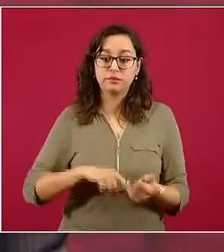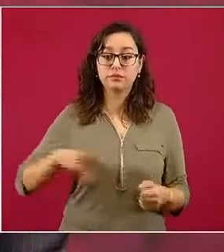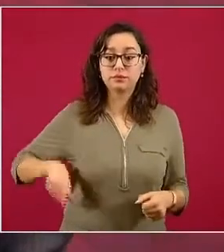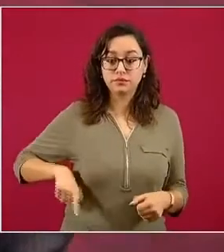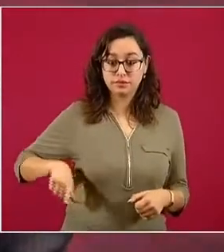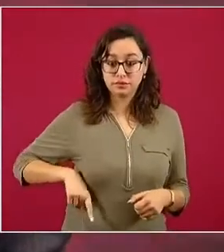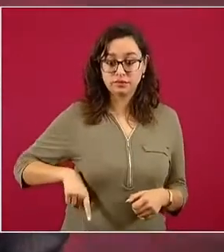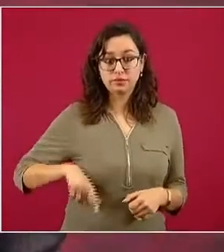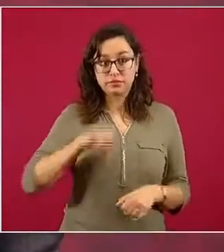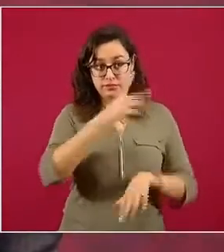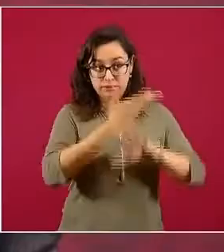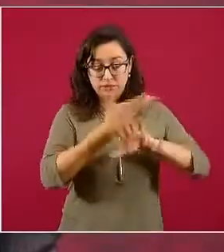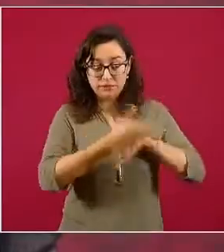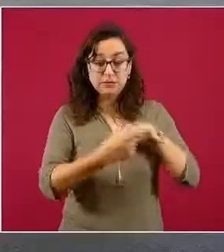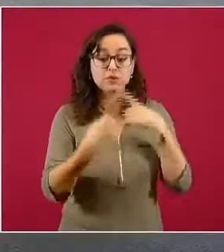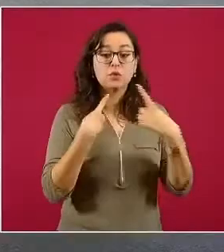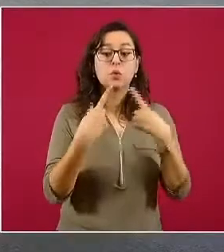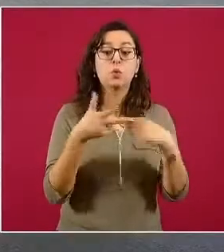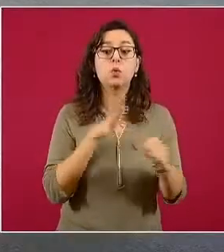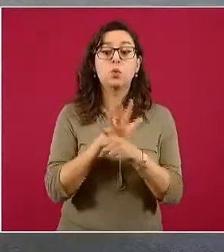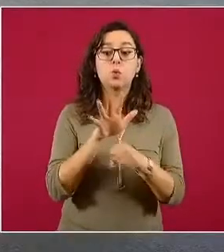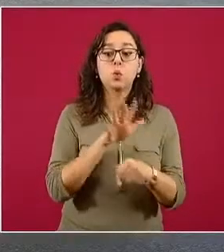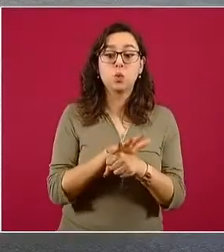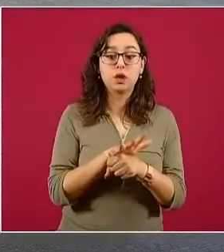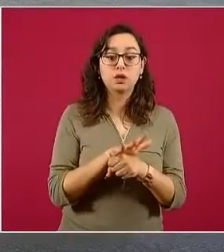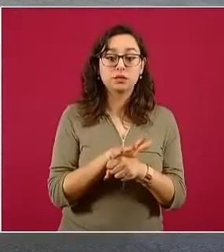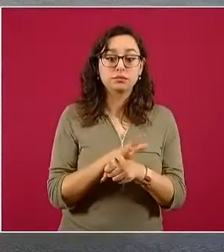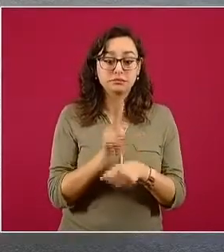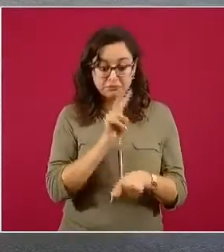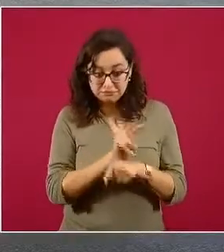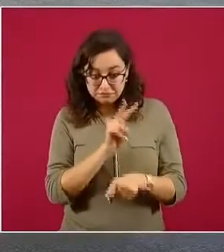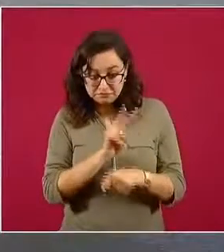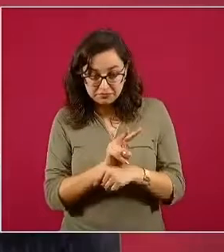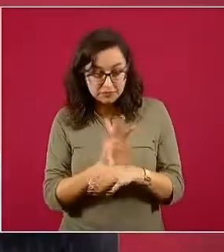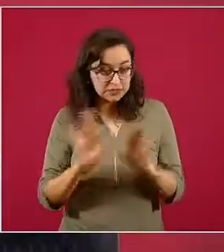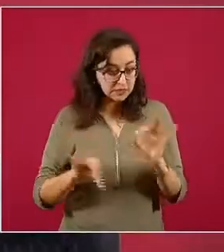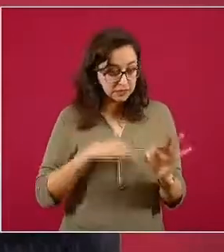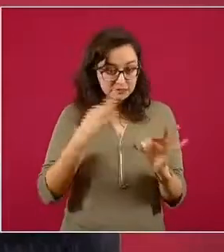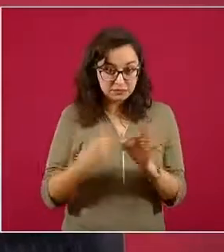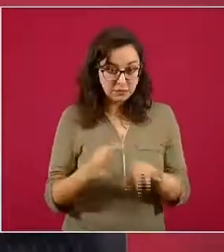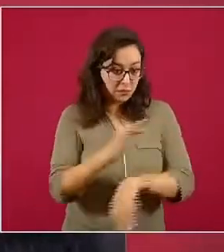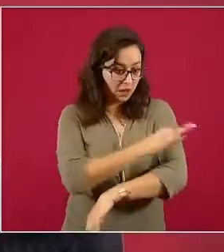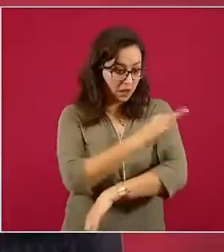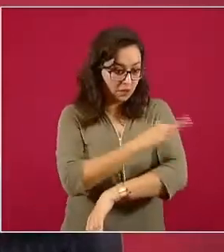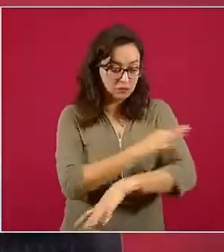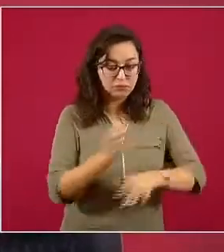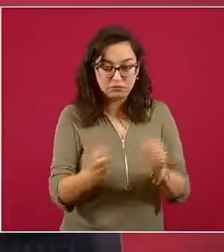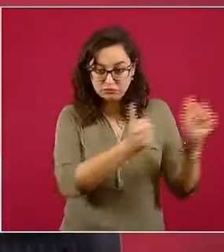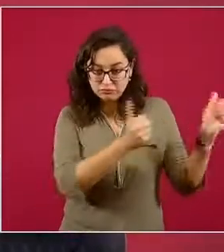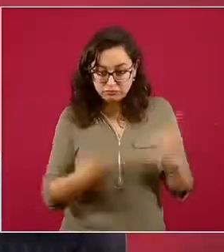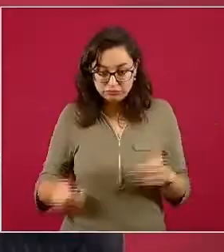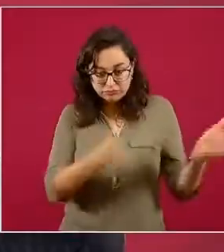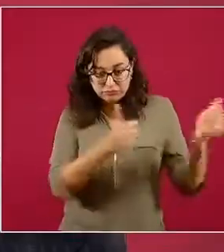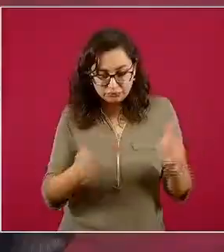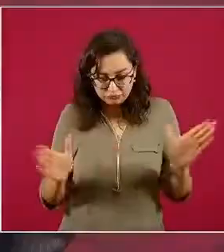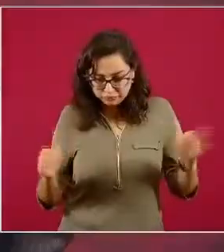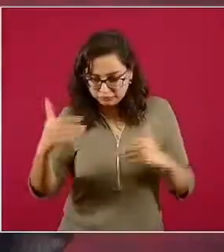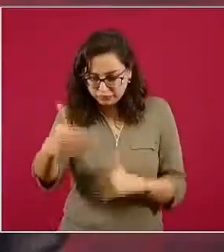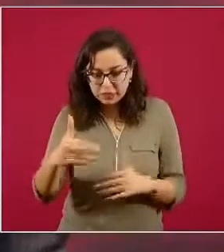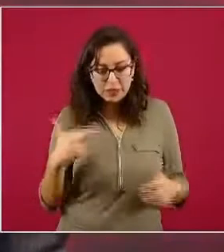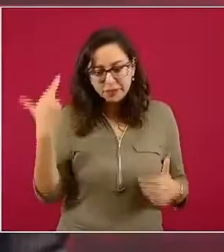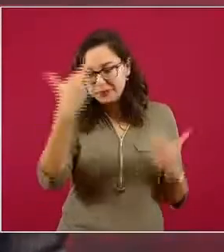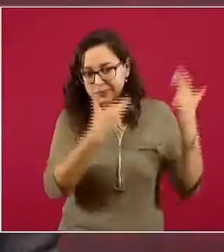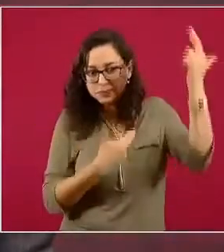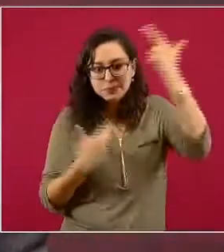Estados Unidos es en el aspecto de inspección y liberación de lotes, donde también hay aspectos que resolver y vamos a tener